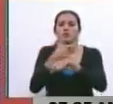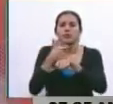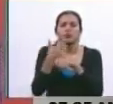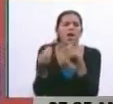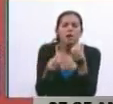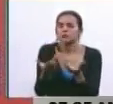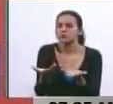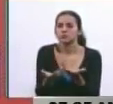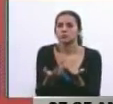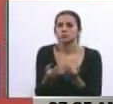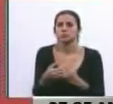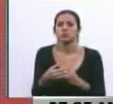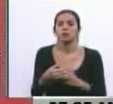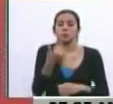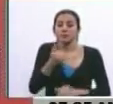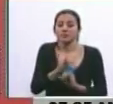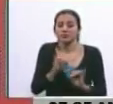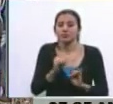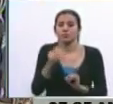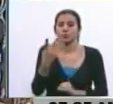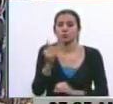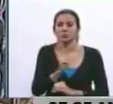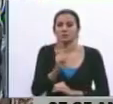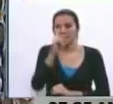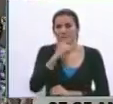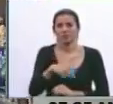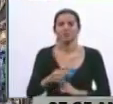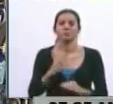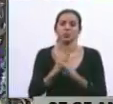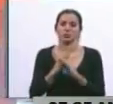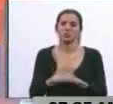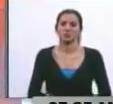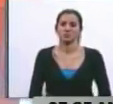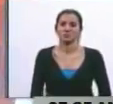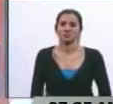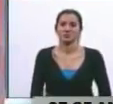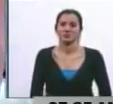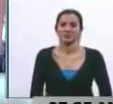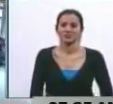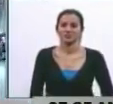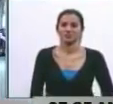para enfrentar este último cuatrimestre del año. ¿Te parece? Excelente, cómo no. Vamos a la pausa.